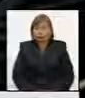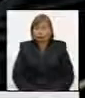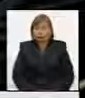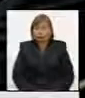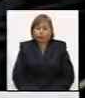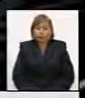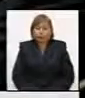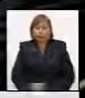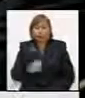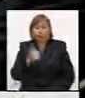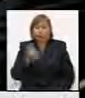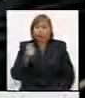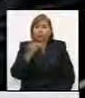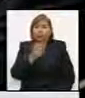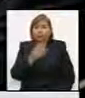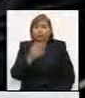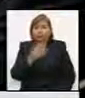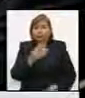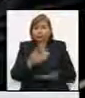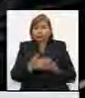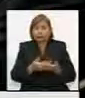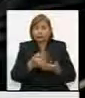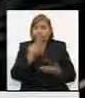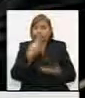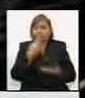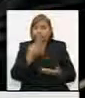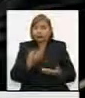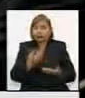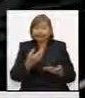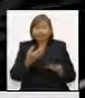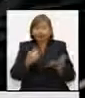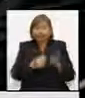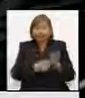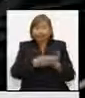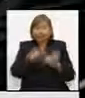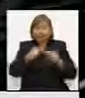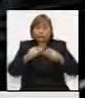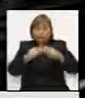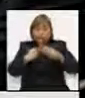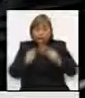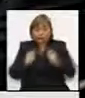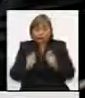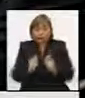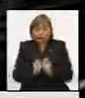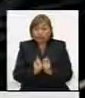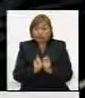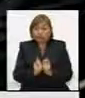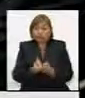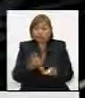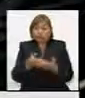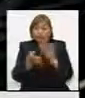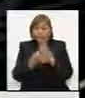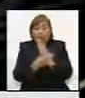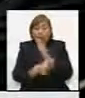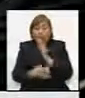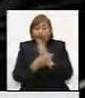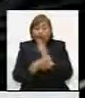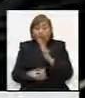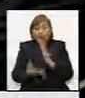la utilizamos en lo que es cerámicos, también para la elaboración de aceites y